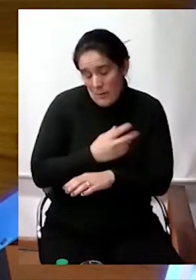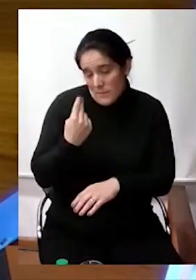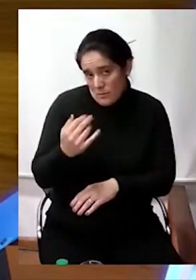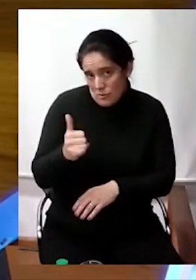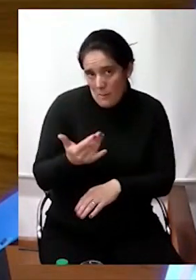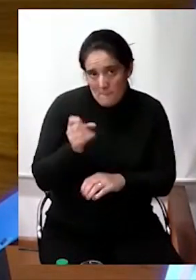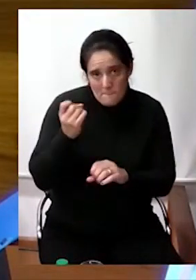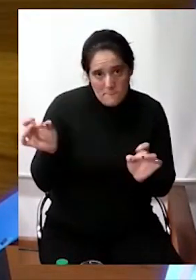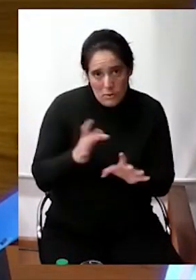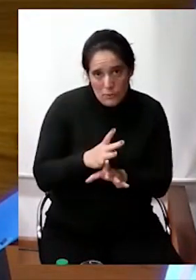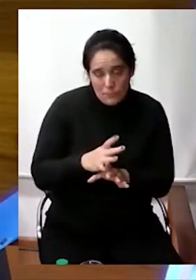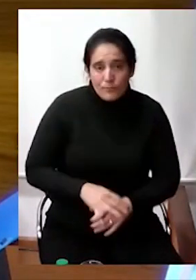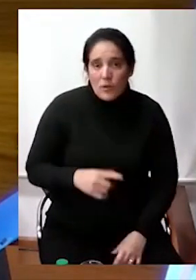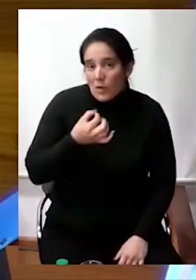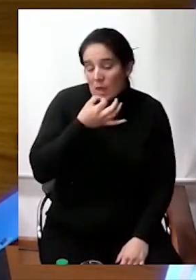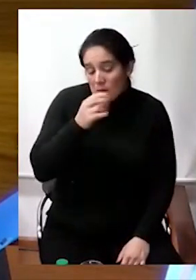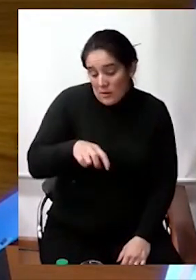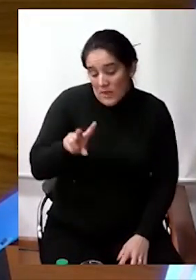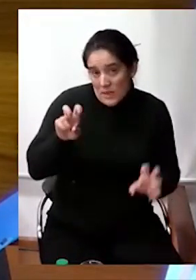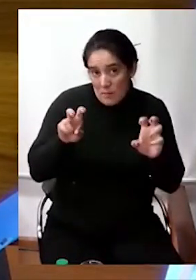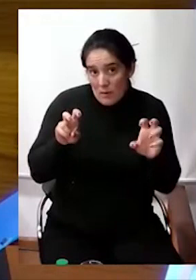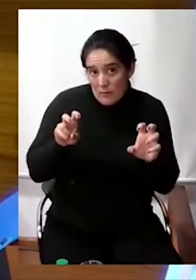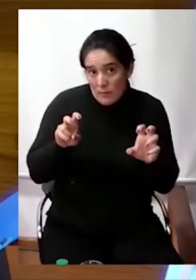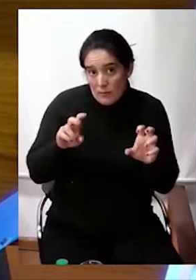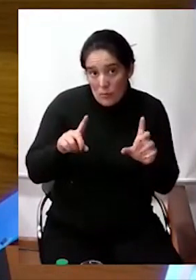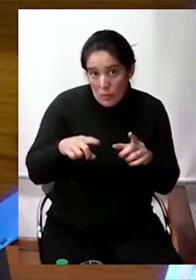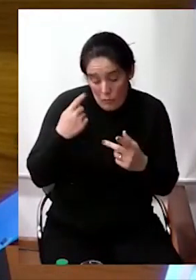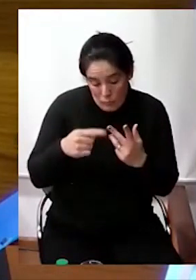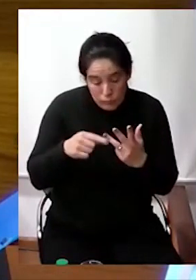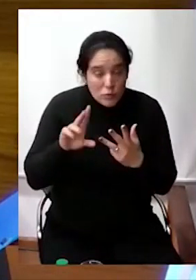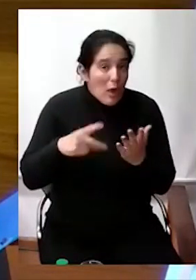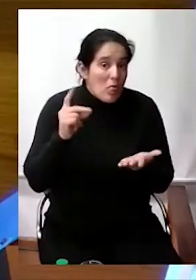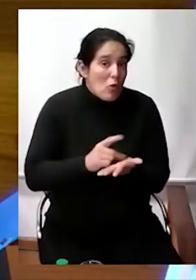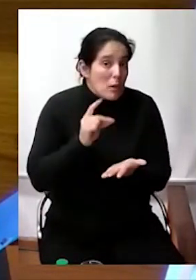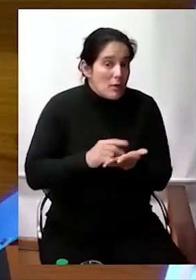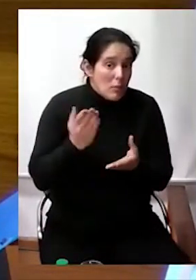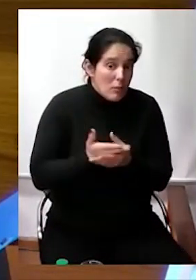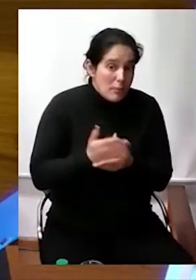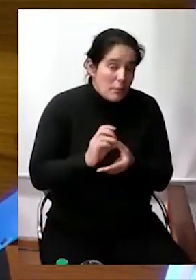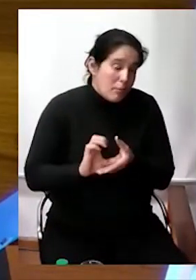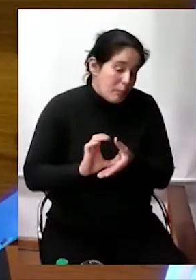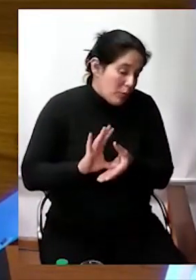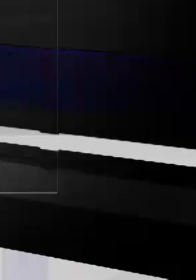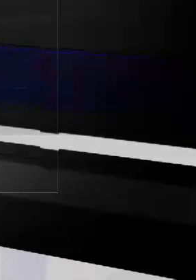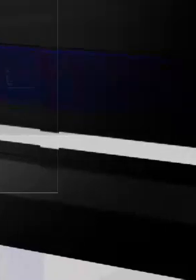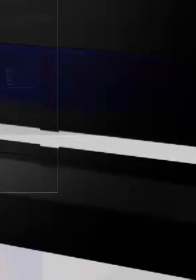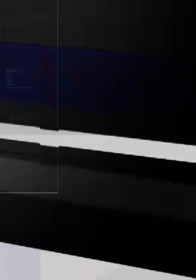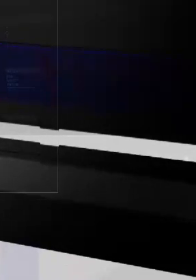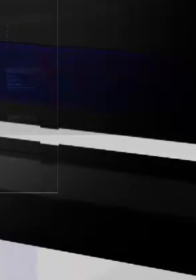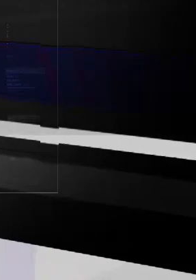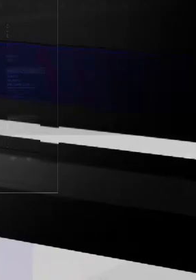exigido eso es lo que tengo para decir de ese tema después toda la documentación está toda acá relativa a esas tres intervenciones